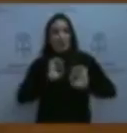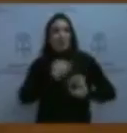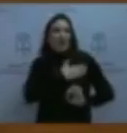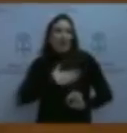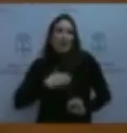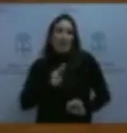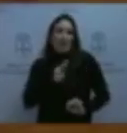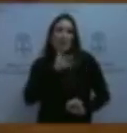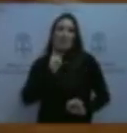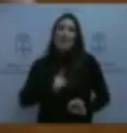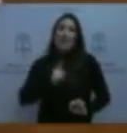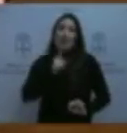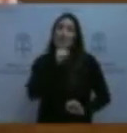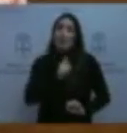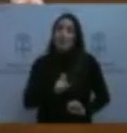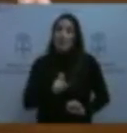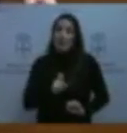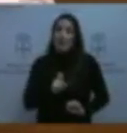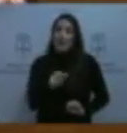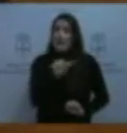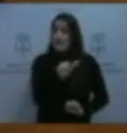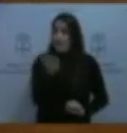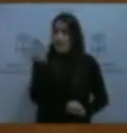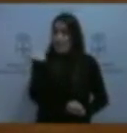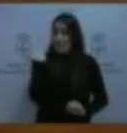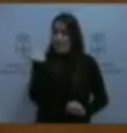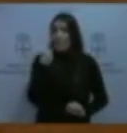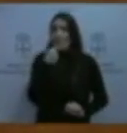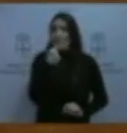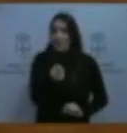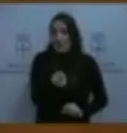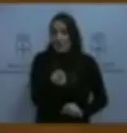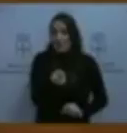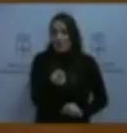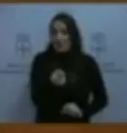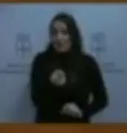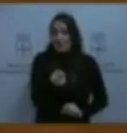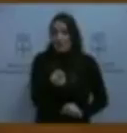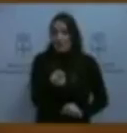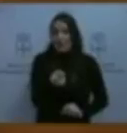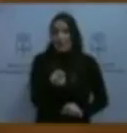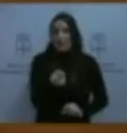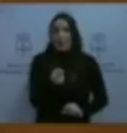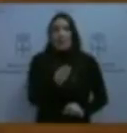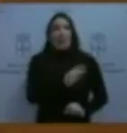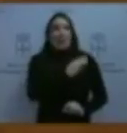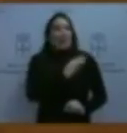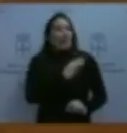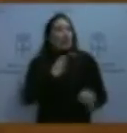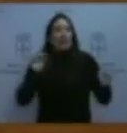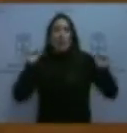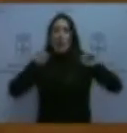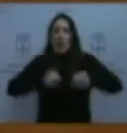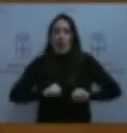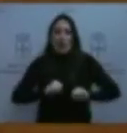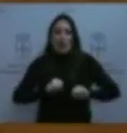el director de la Fundación la semana pasada llegó a decir que desde un principio el patronato tomó el acuerdo de que la explotación o la